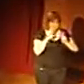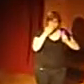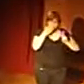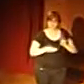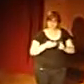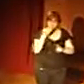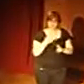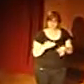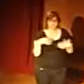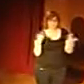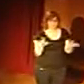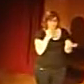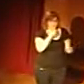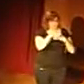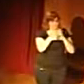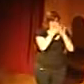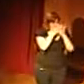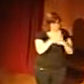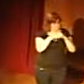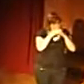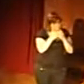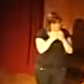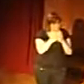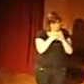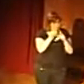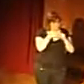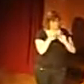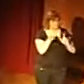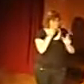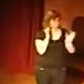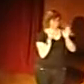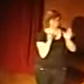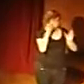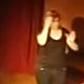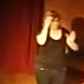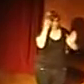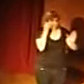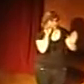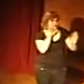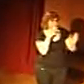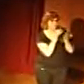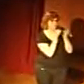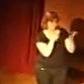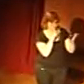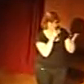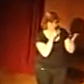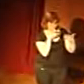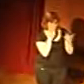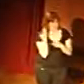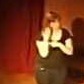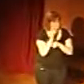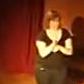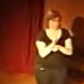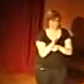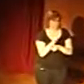importantes para el estudio de lo que era la corte en el siglo XIX entre otras cosas porque representan